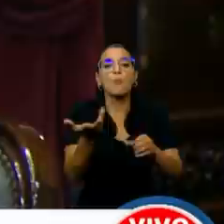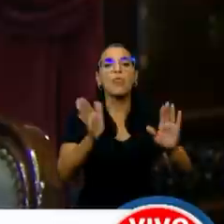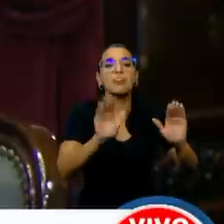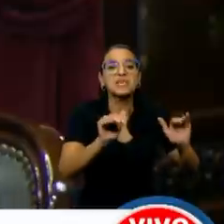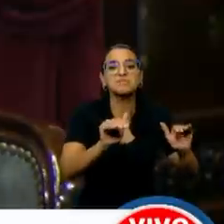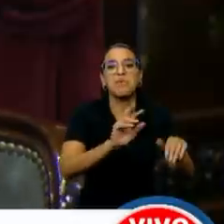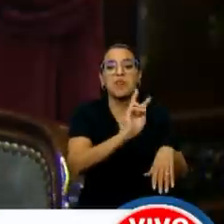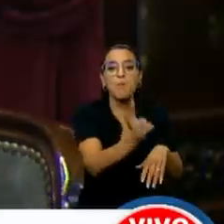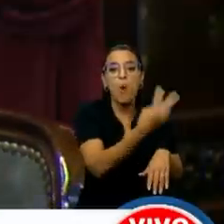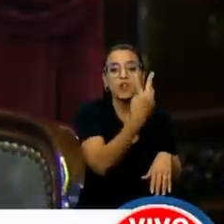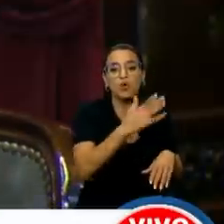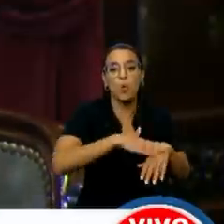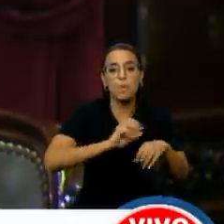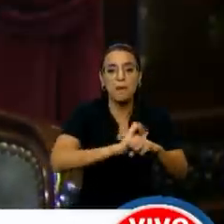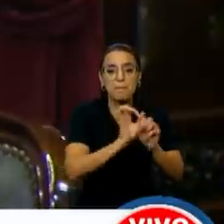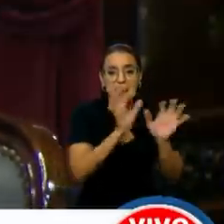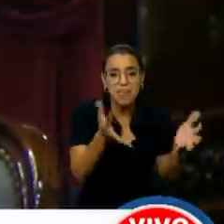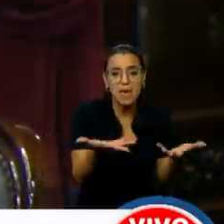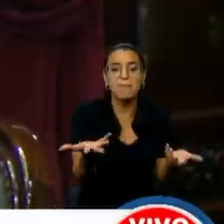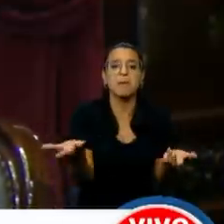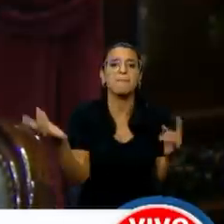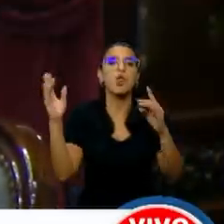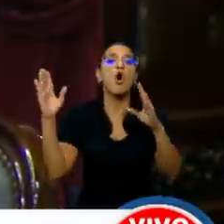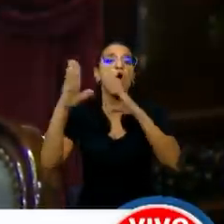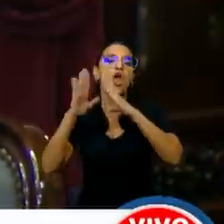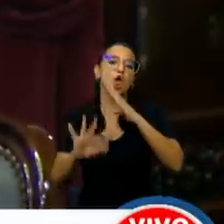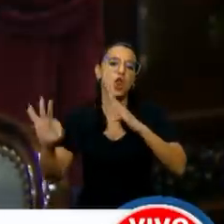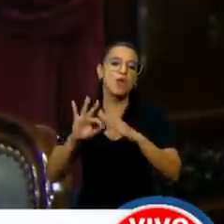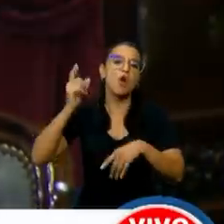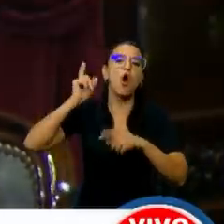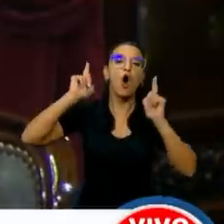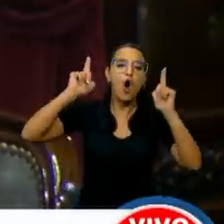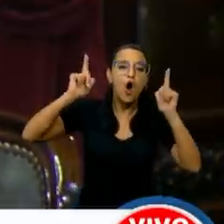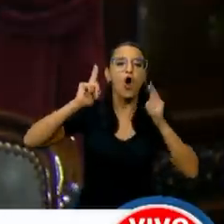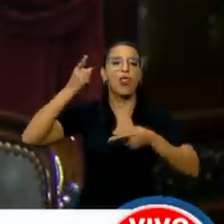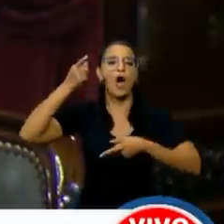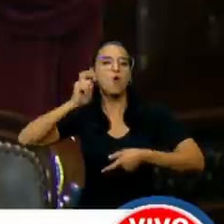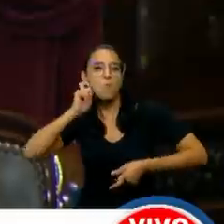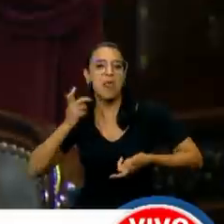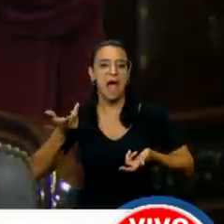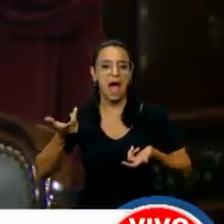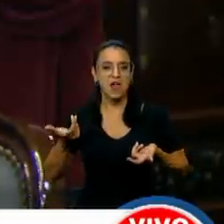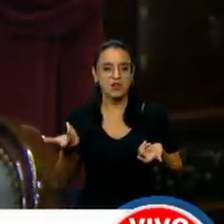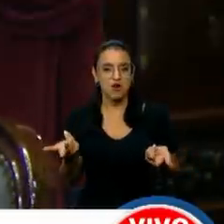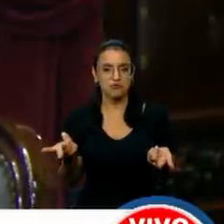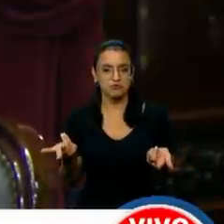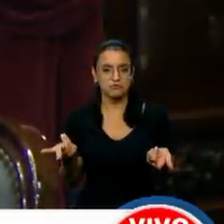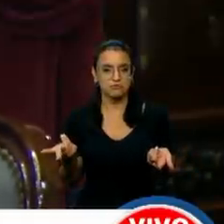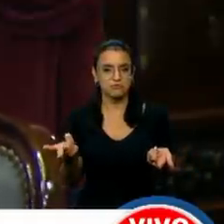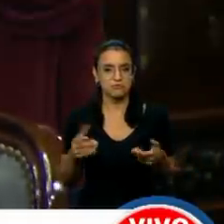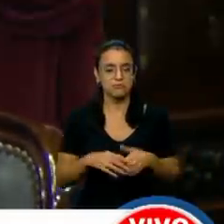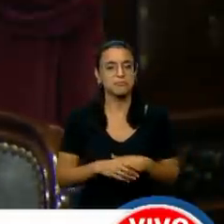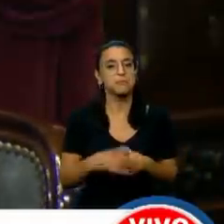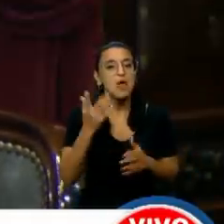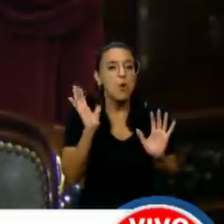su muerto en pandemia y entrenó olivo había joda joda cumpleaños pero bueno presidente